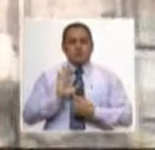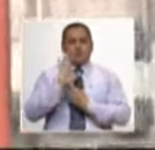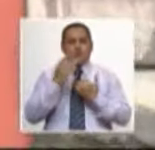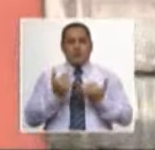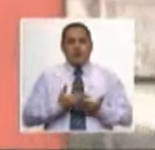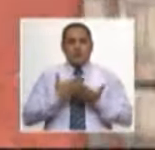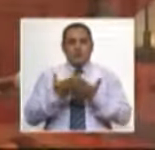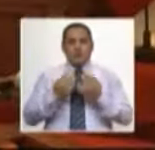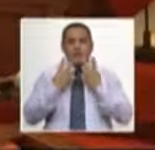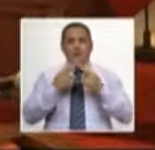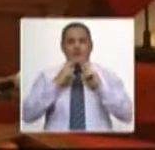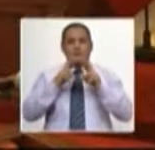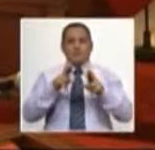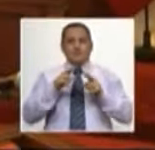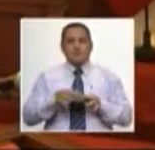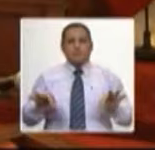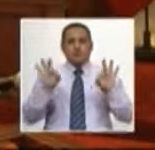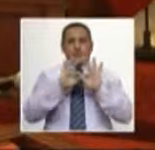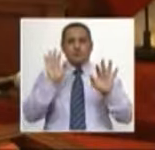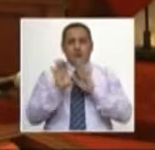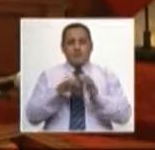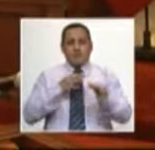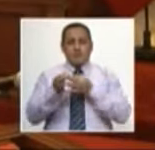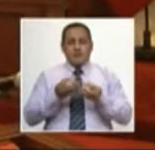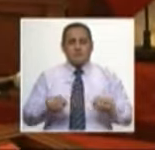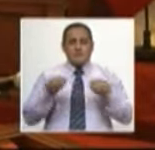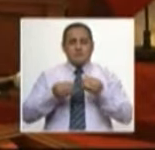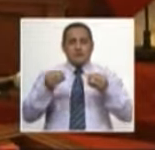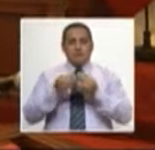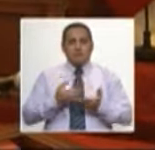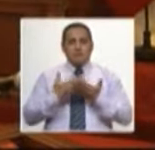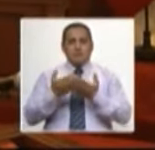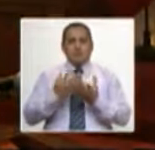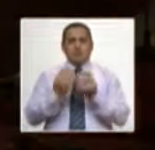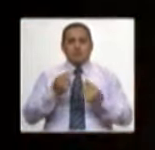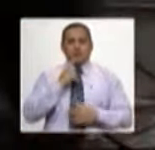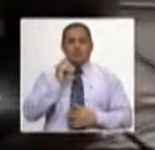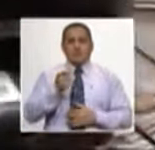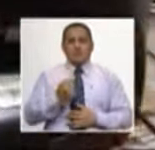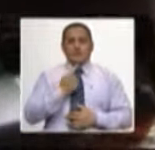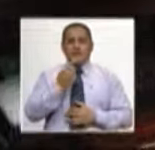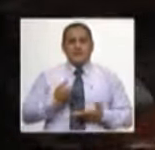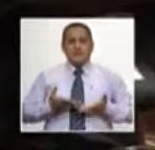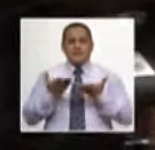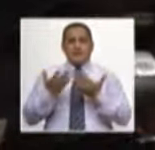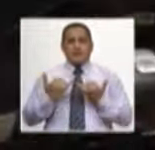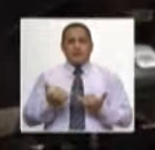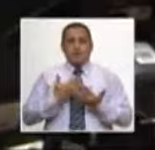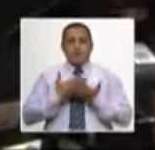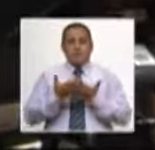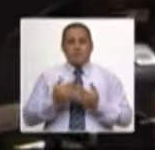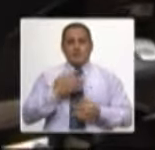las sustentaciones o respuestas de fondo que desarrollan como parte de sus argumentos los magistrados constituyen en sí